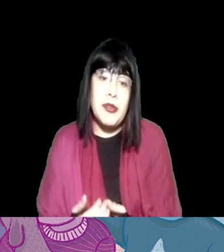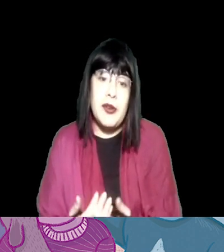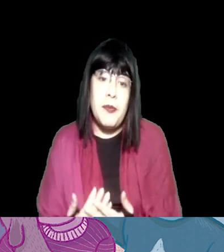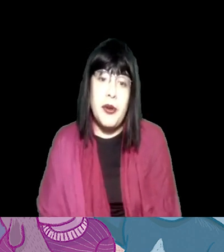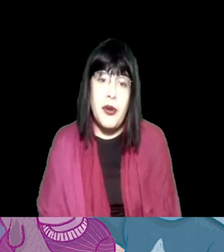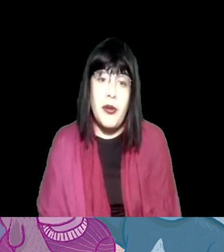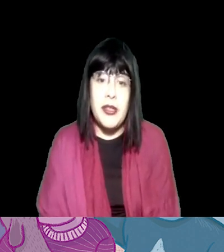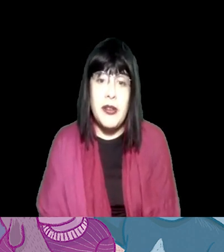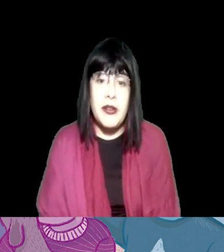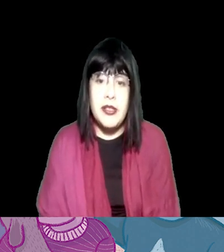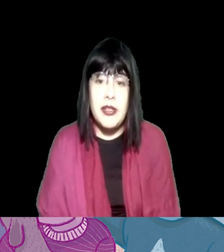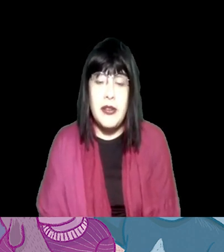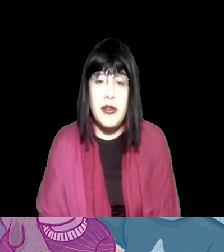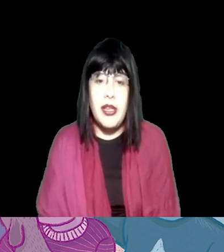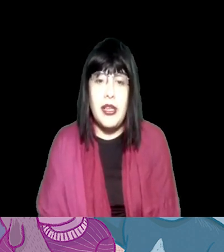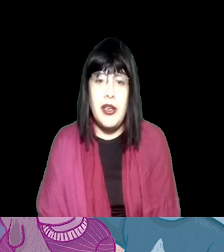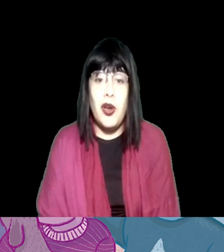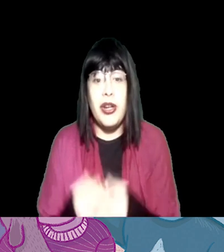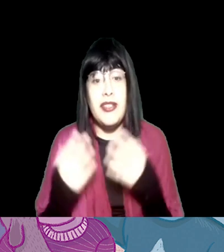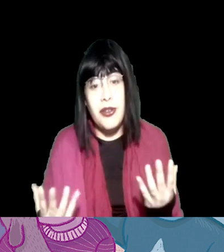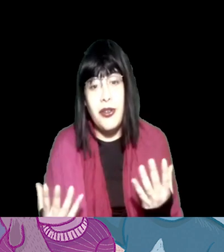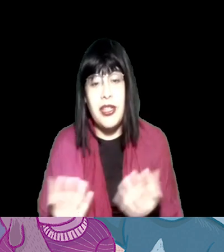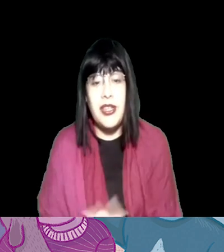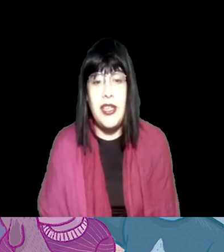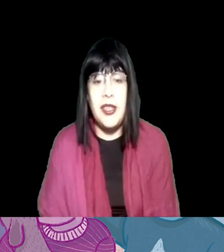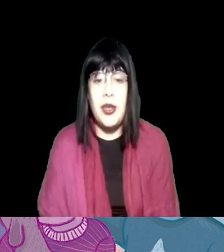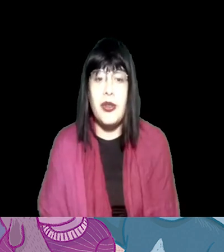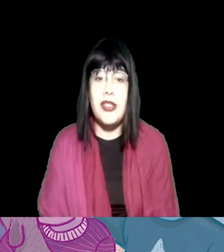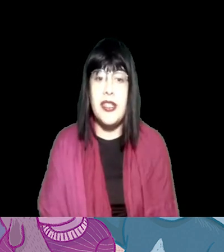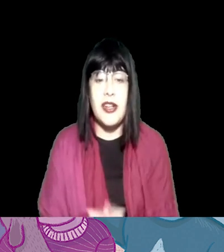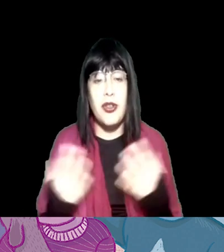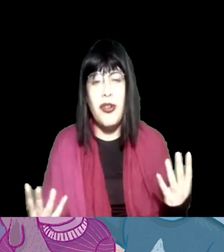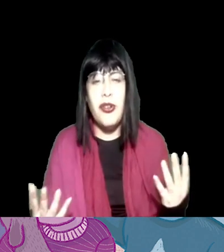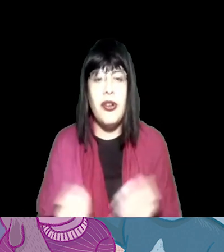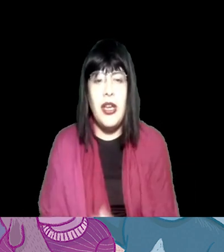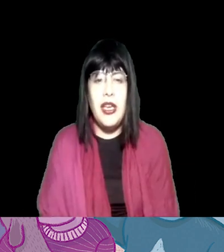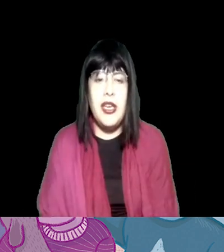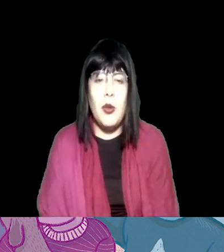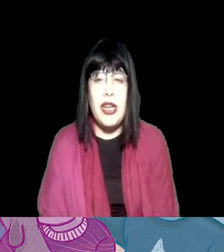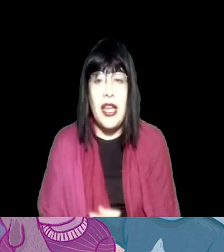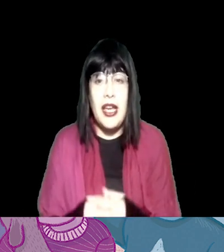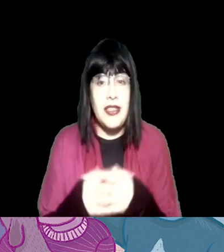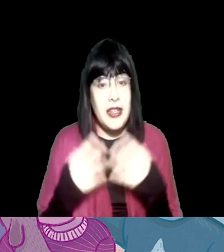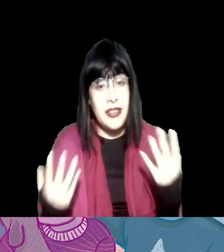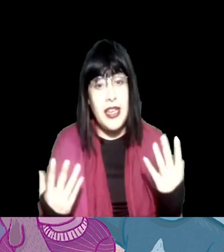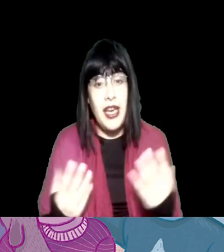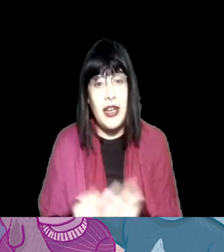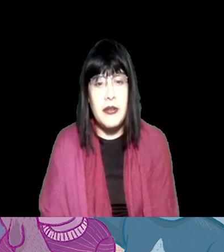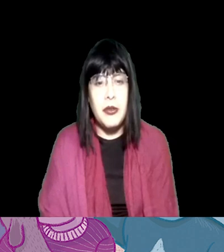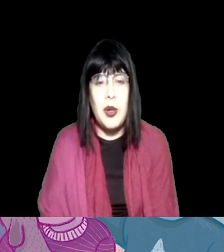Y queremos saber un poco, partir conociendo cómo nació OTD, desde dónde se desarrolló, cuál era la